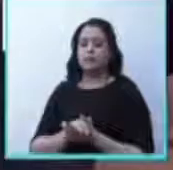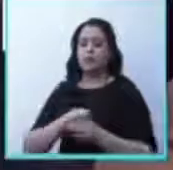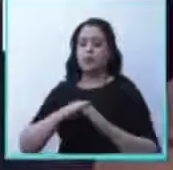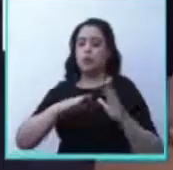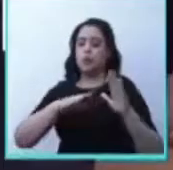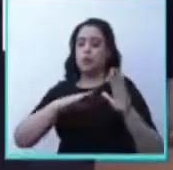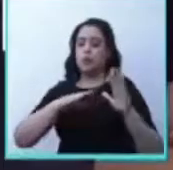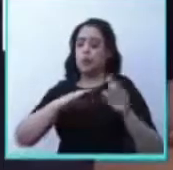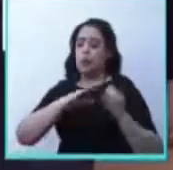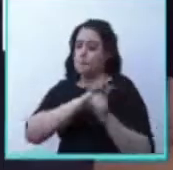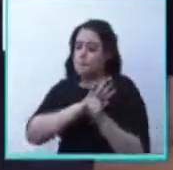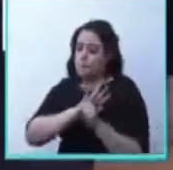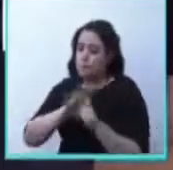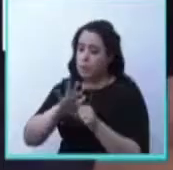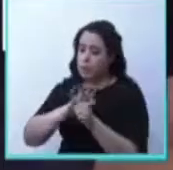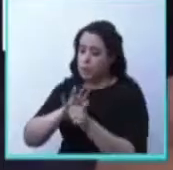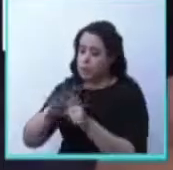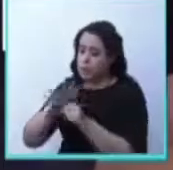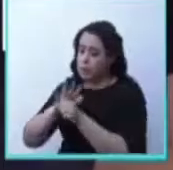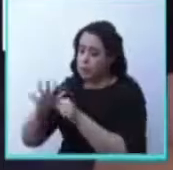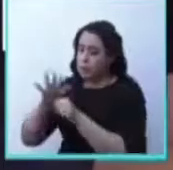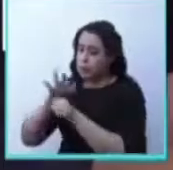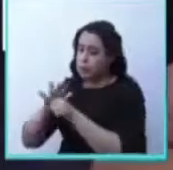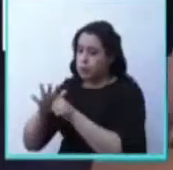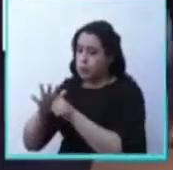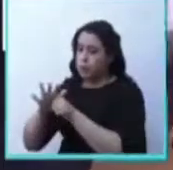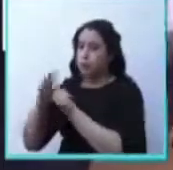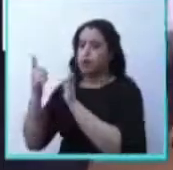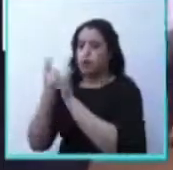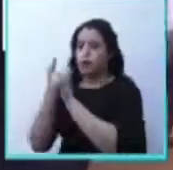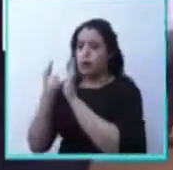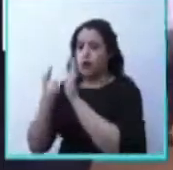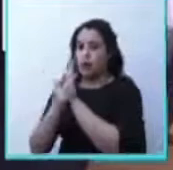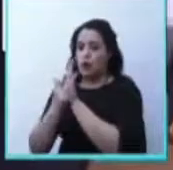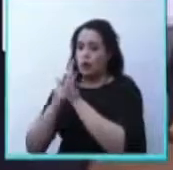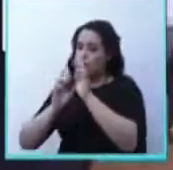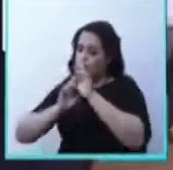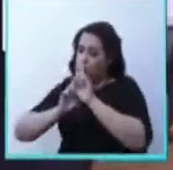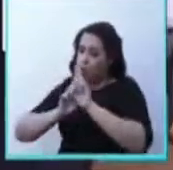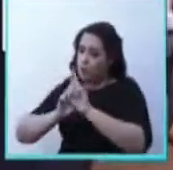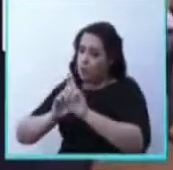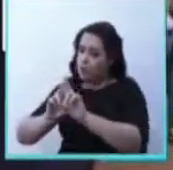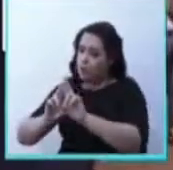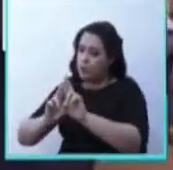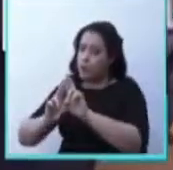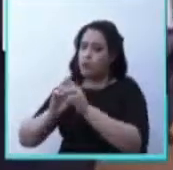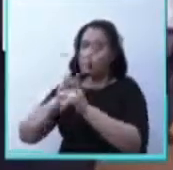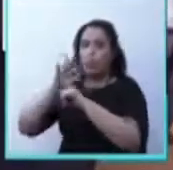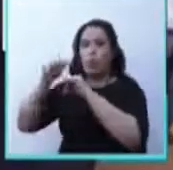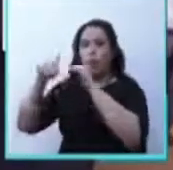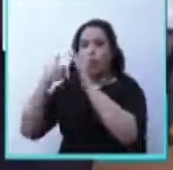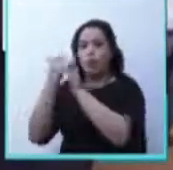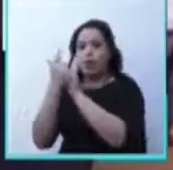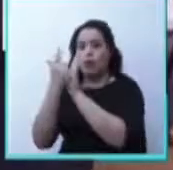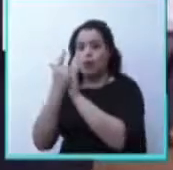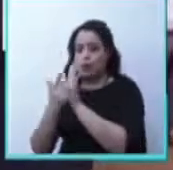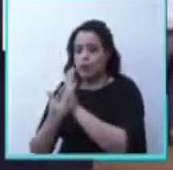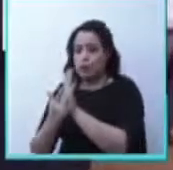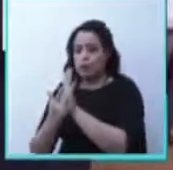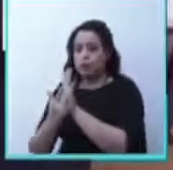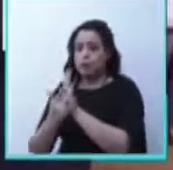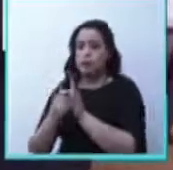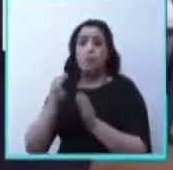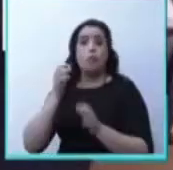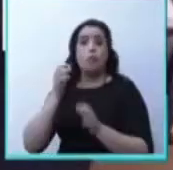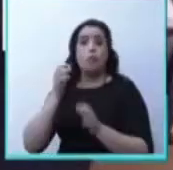Cumplir y hacer cumplir la Constitución y sus leyes. Queda usted en